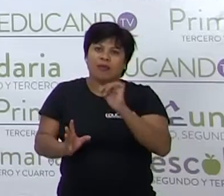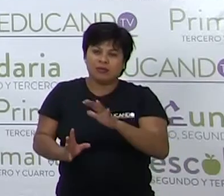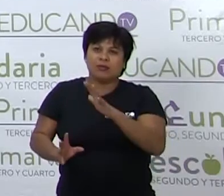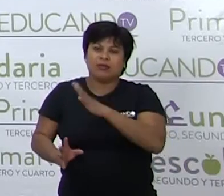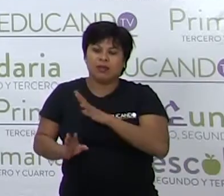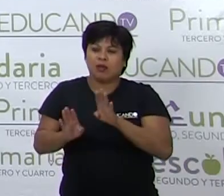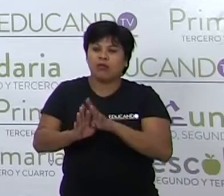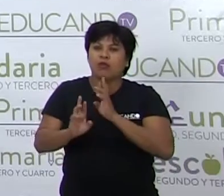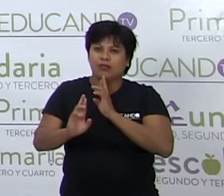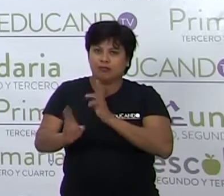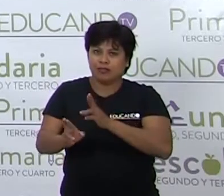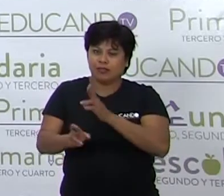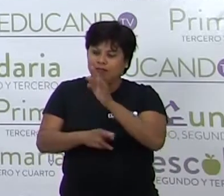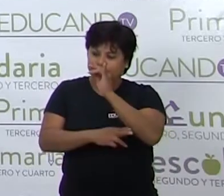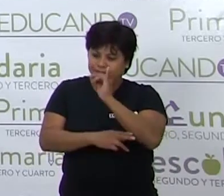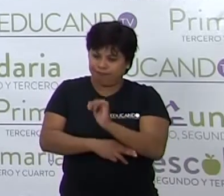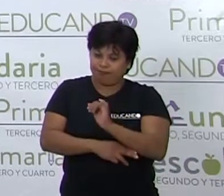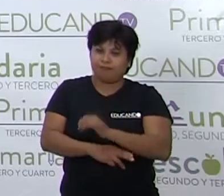sí